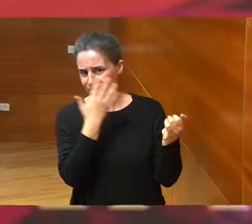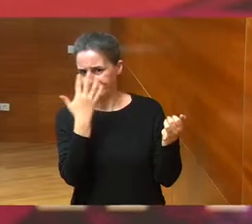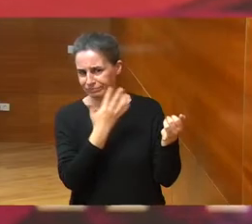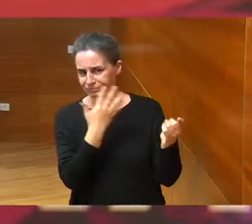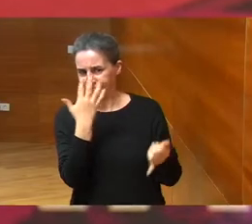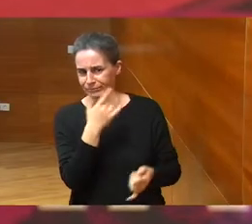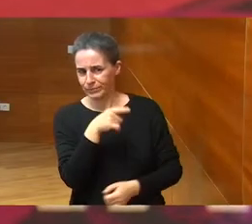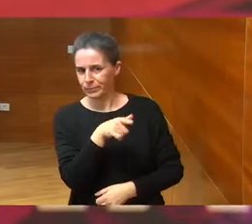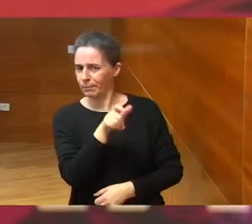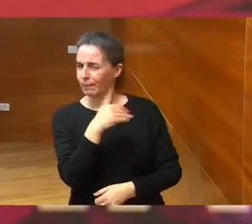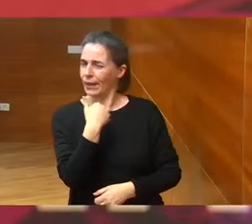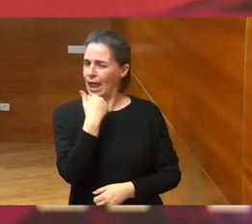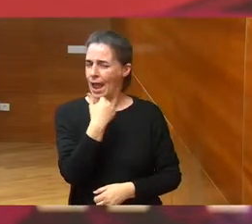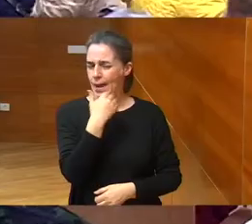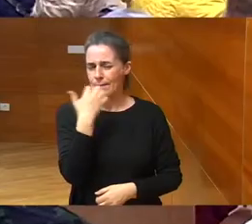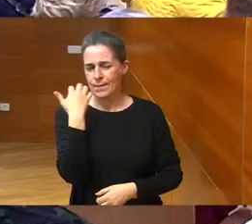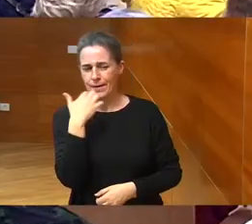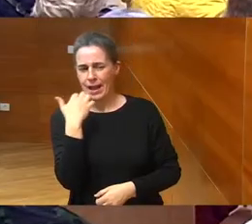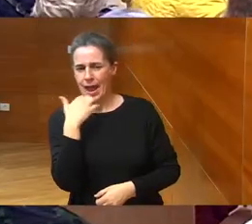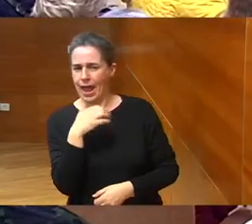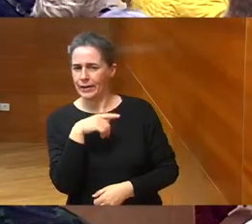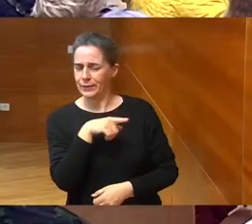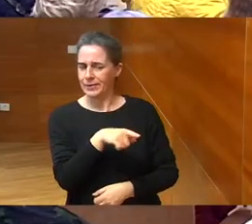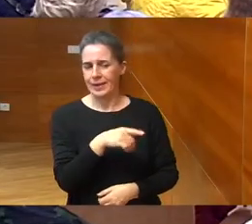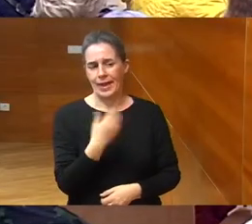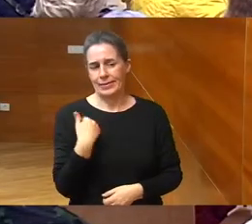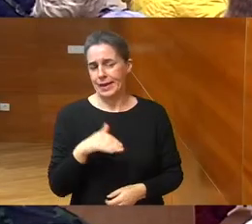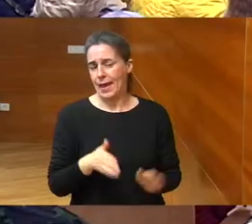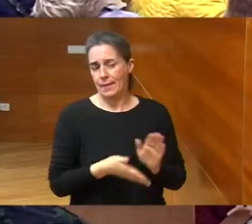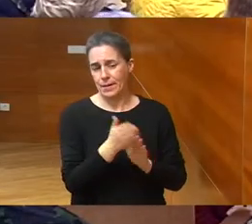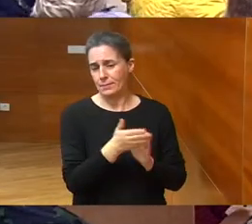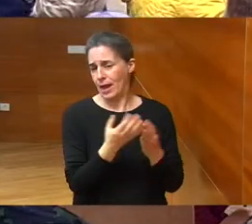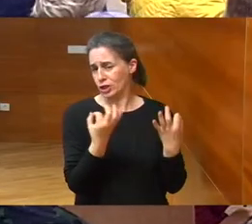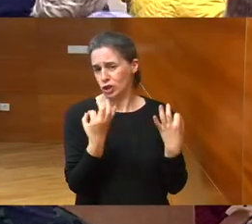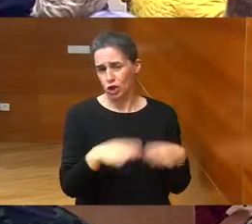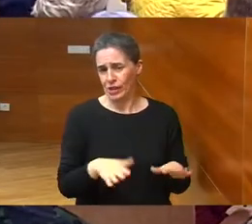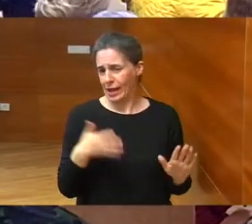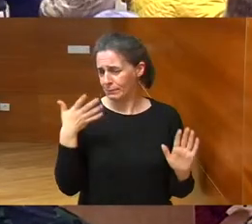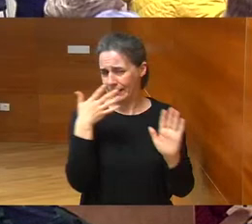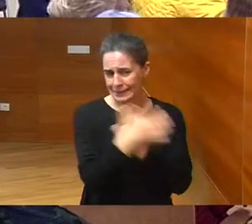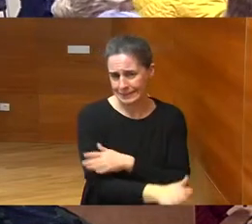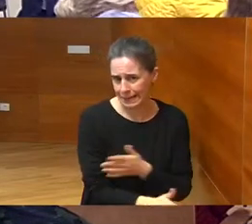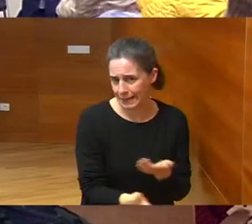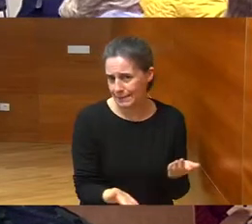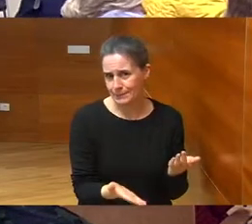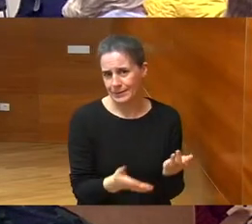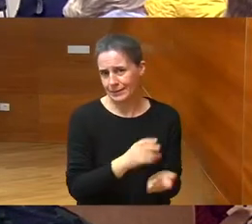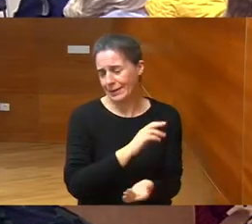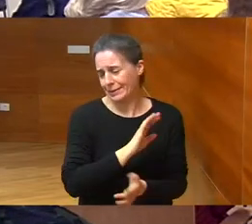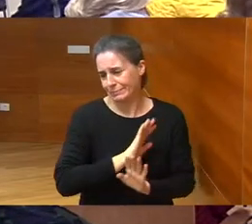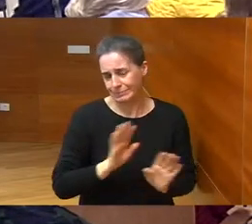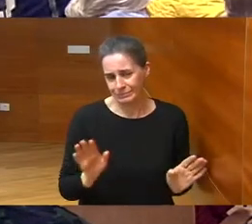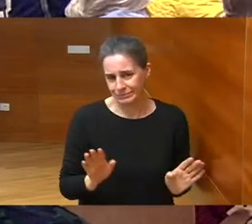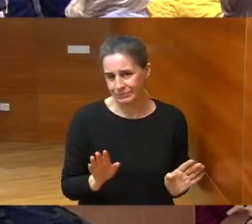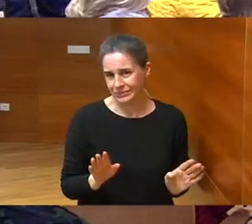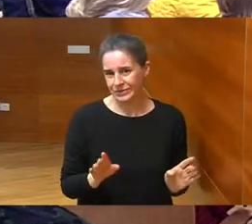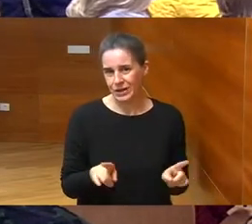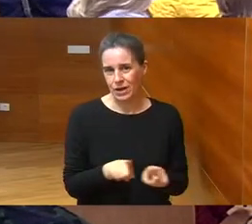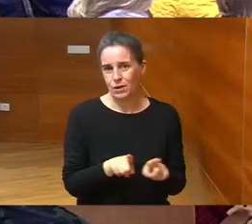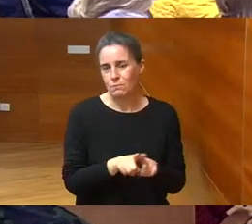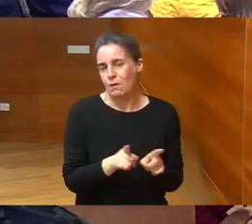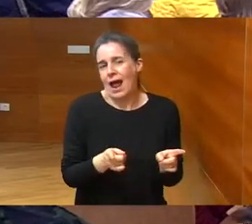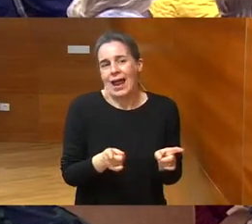pasa algo esta se quedó para vestirse Santos Vais a sacar brillo no sabes astayas de